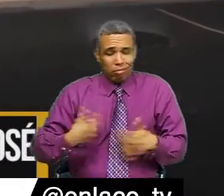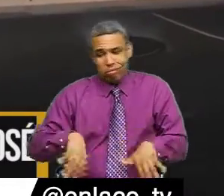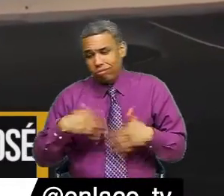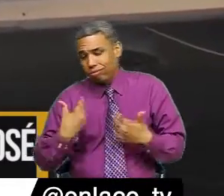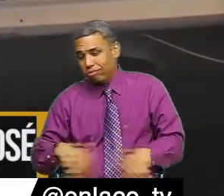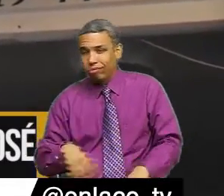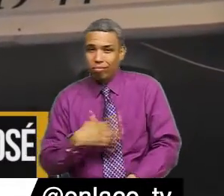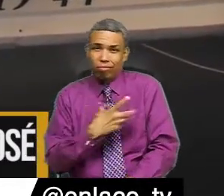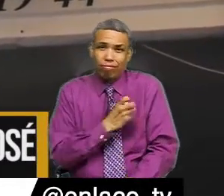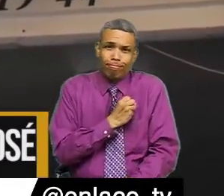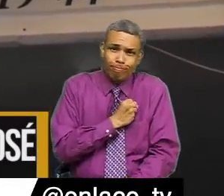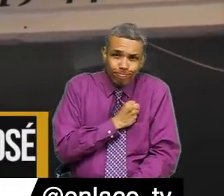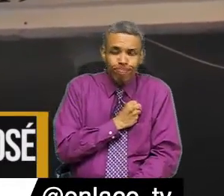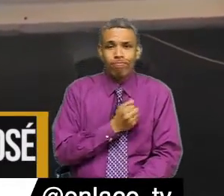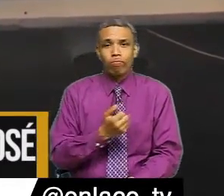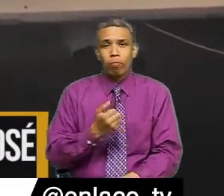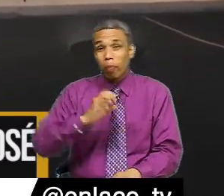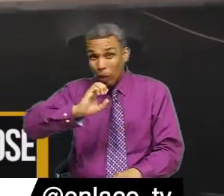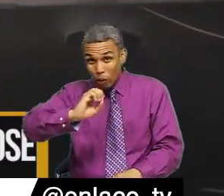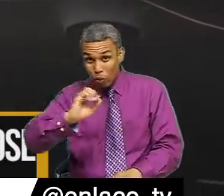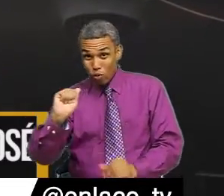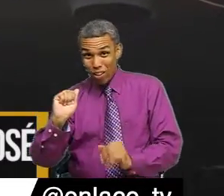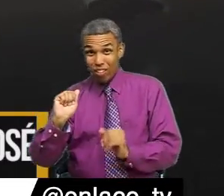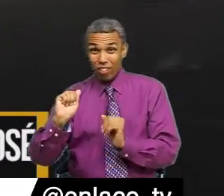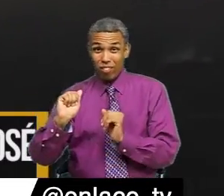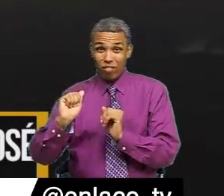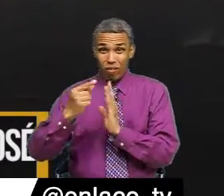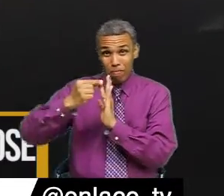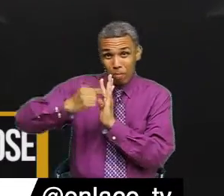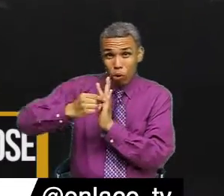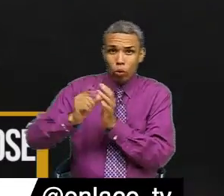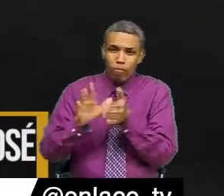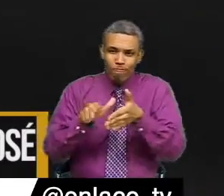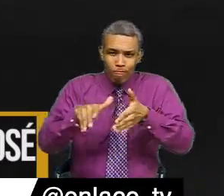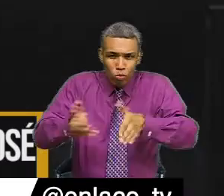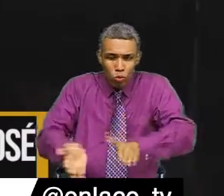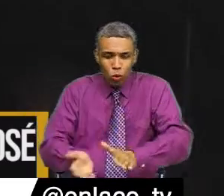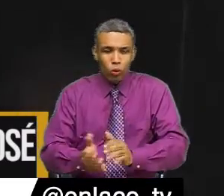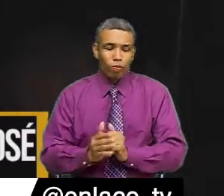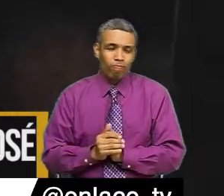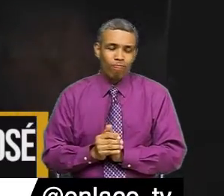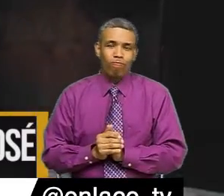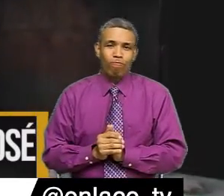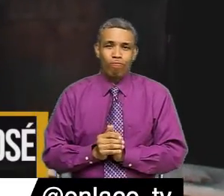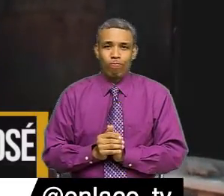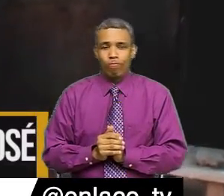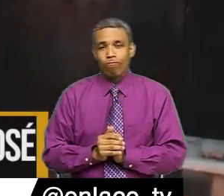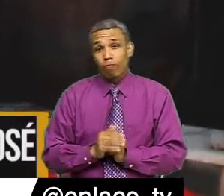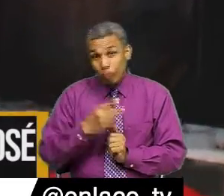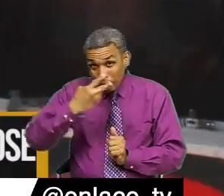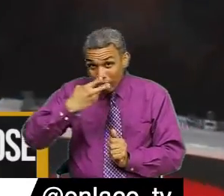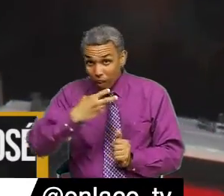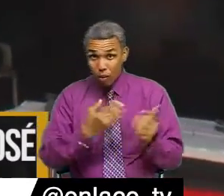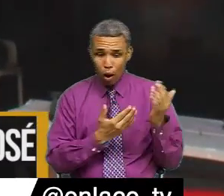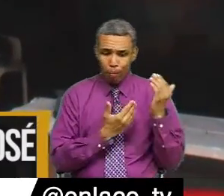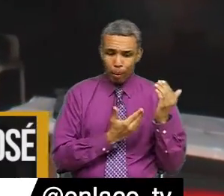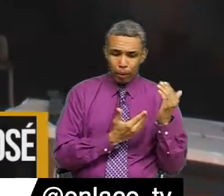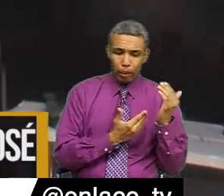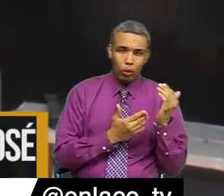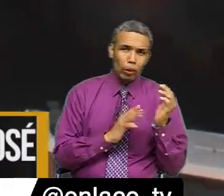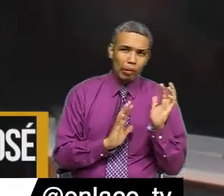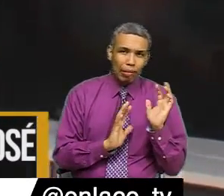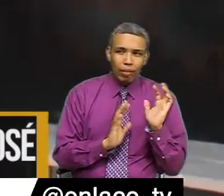recibido los barranqueños esta semana, una familia que queda atrapada en las llamas el pasado jueves 17 de noviembre en este